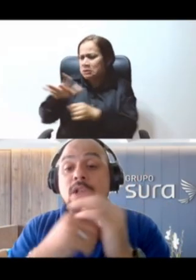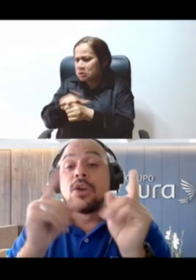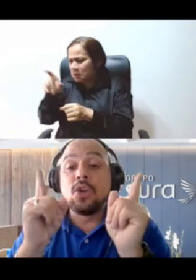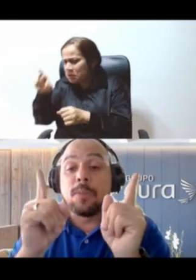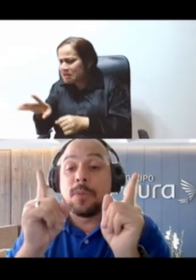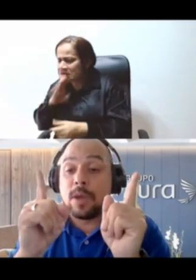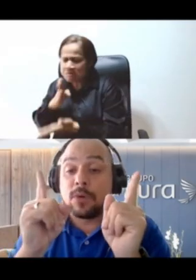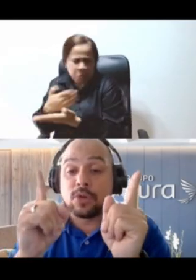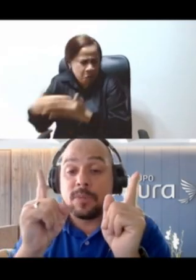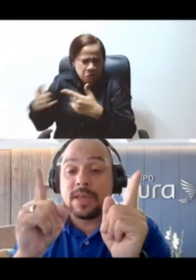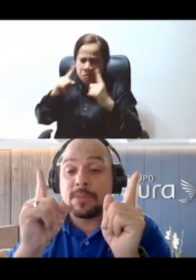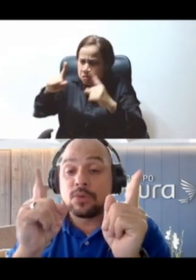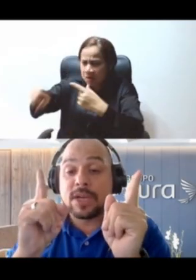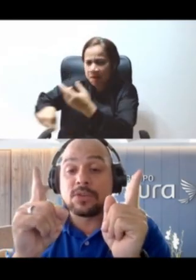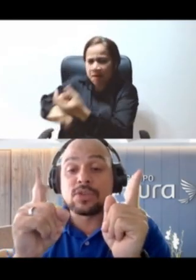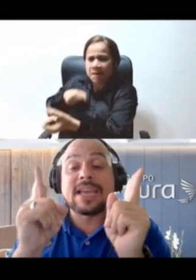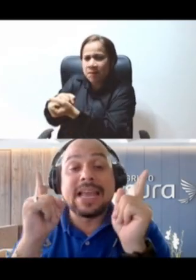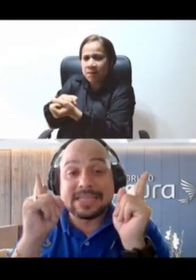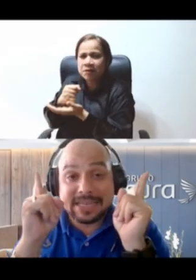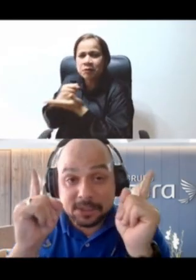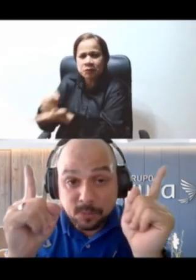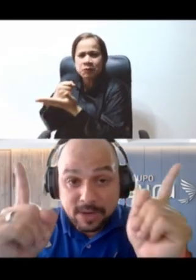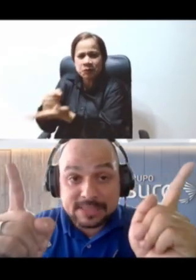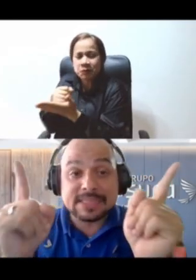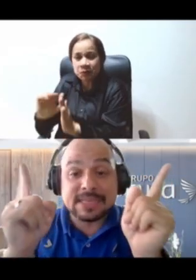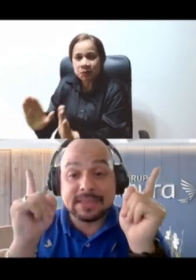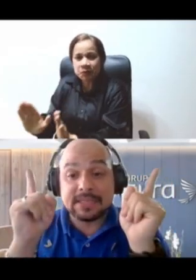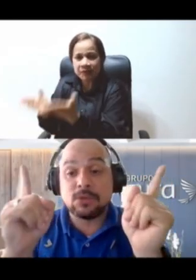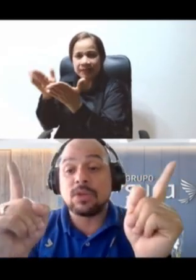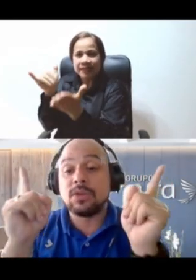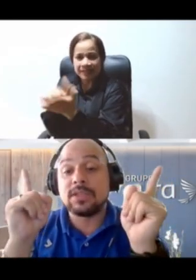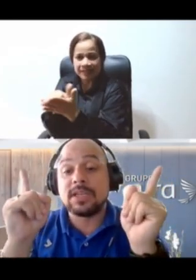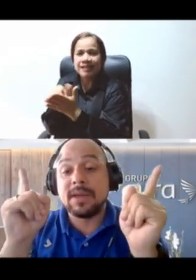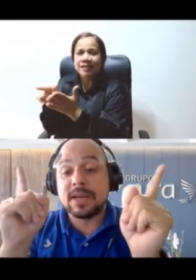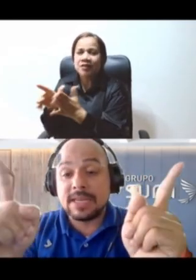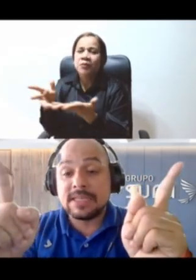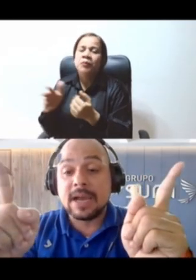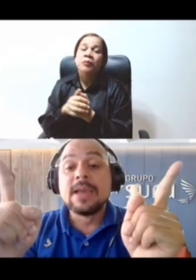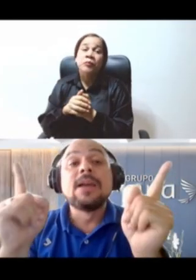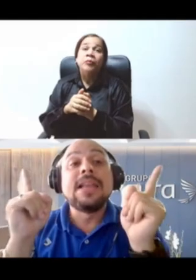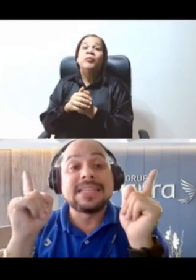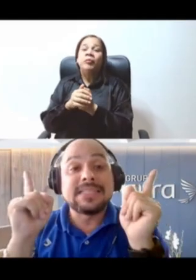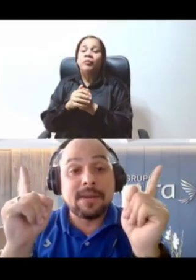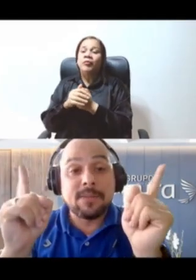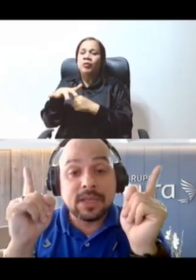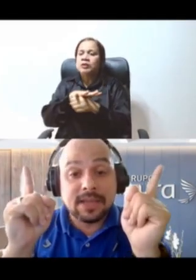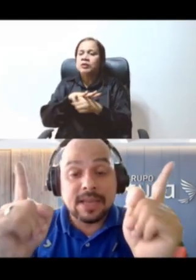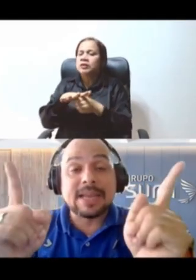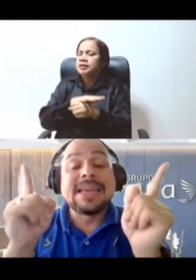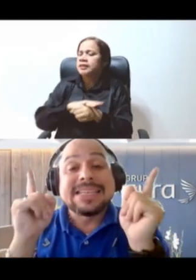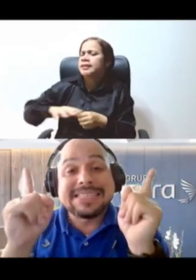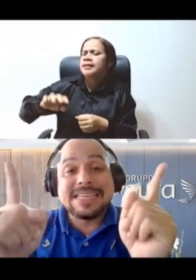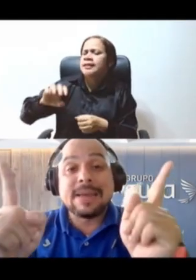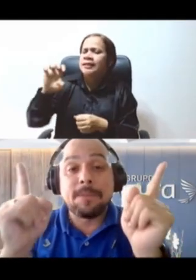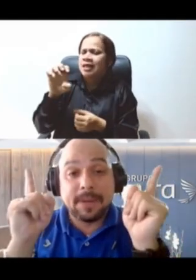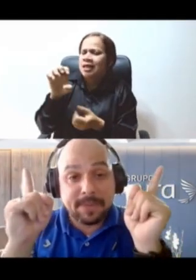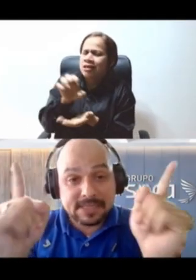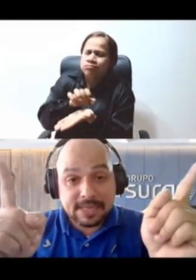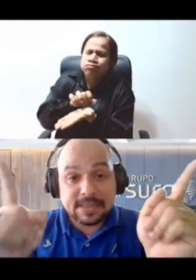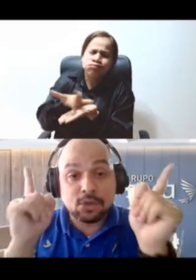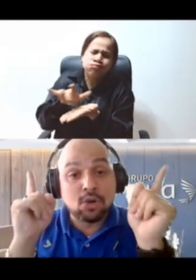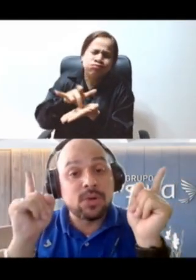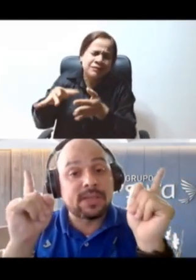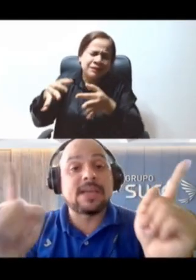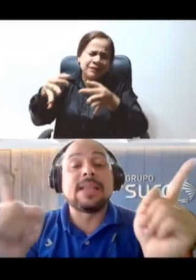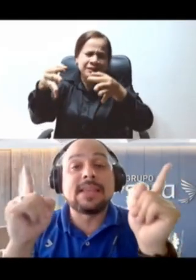realizamos, muchachos. No podemos olvidar, muchachos, que las respuestas ante situaciones de emergencia las debemos de tener